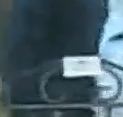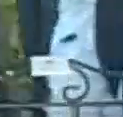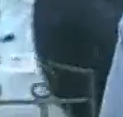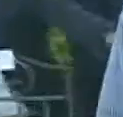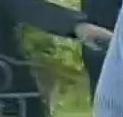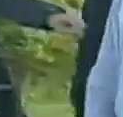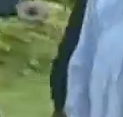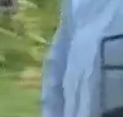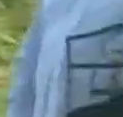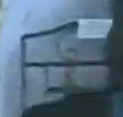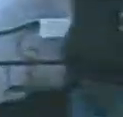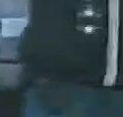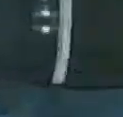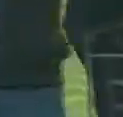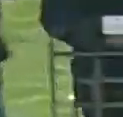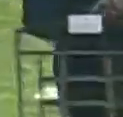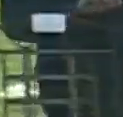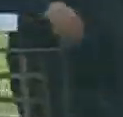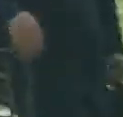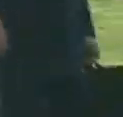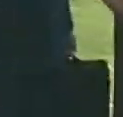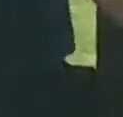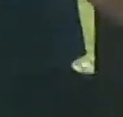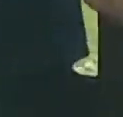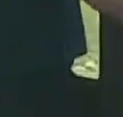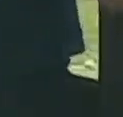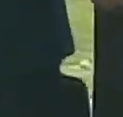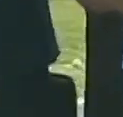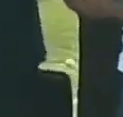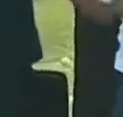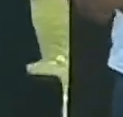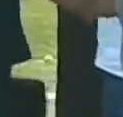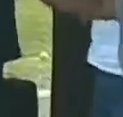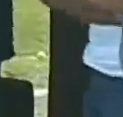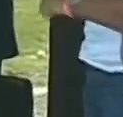pa' atrás, tra, la comuna o nada.